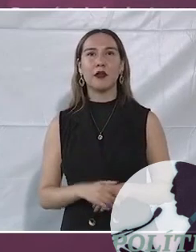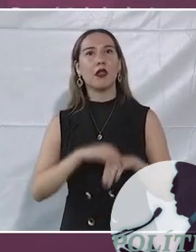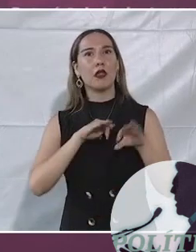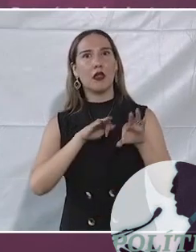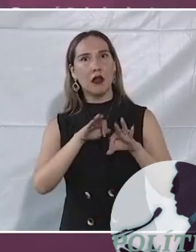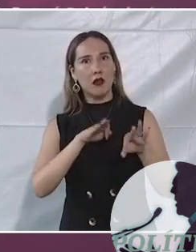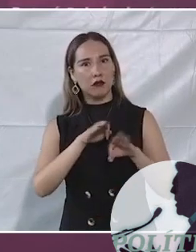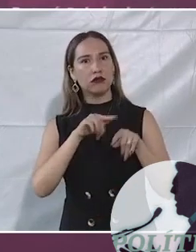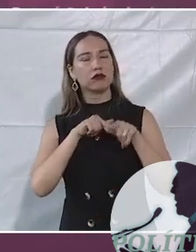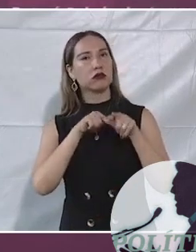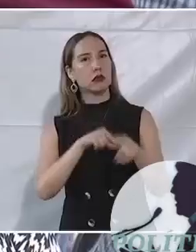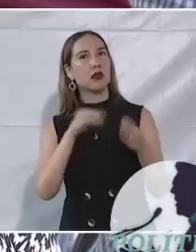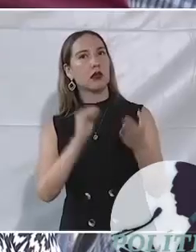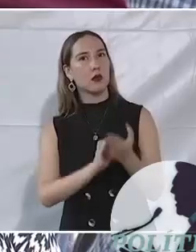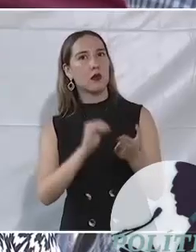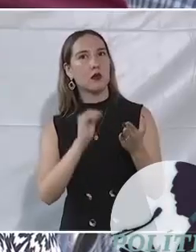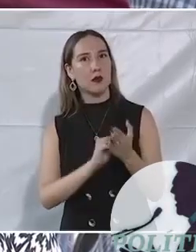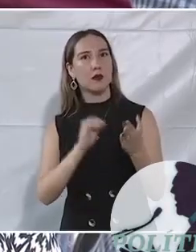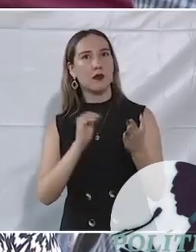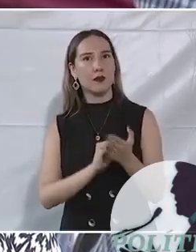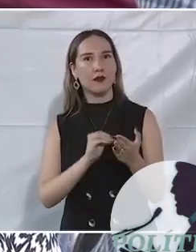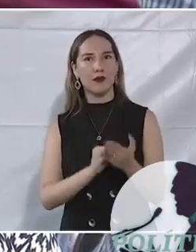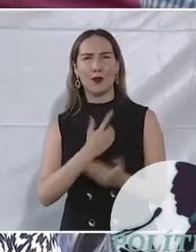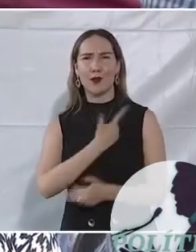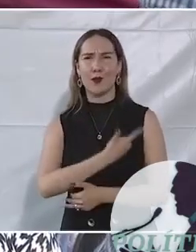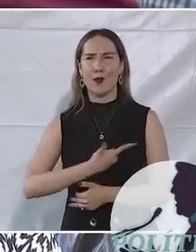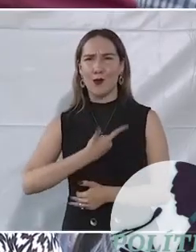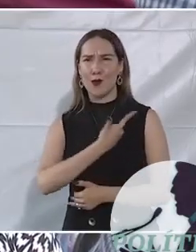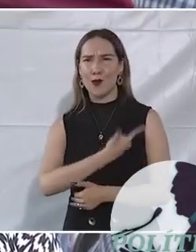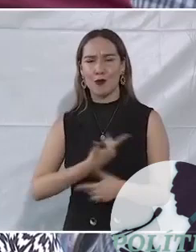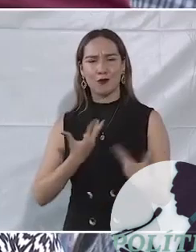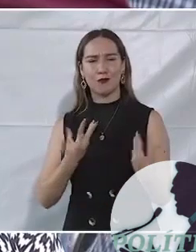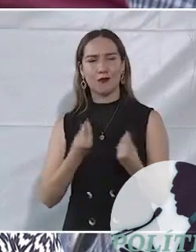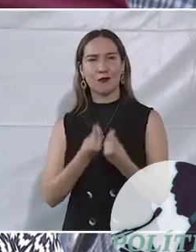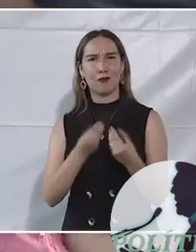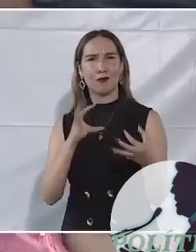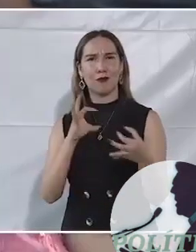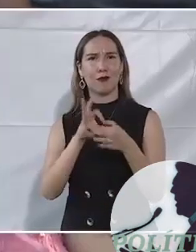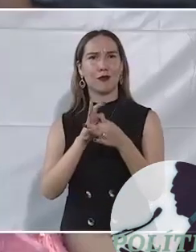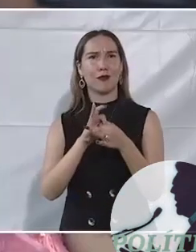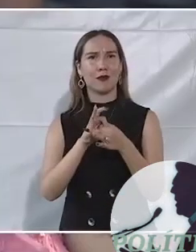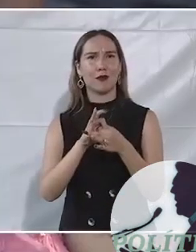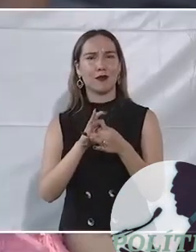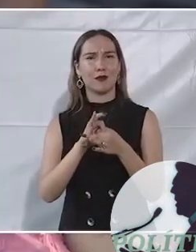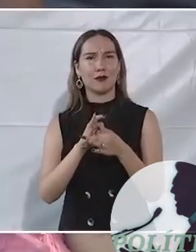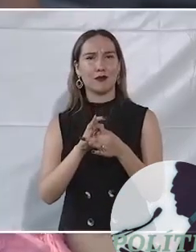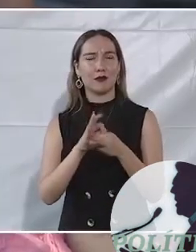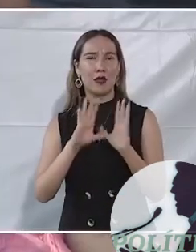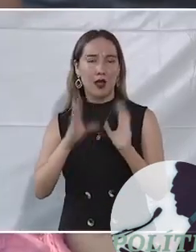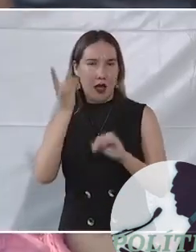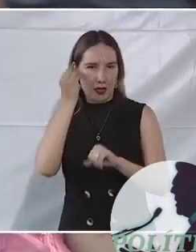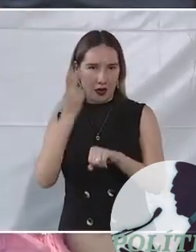trabajando y me da mucho gusto que estén unidos. Ya se nos adelantó Bisuet, pero su familia